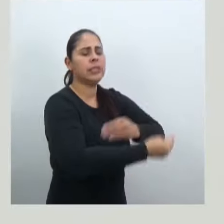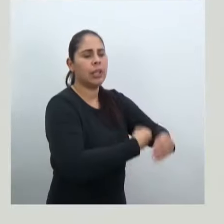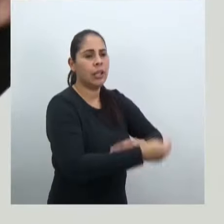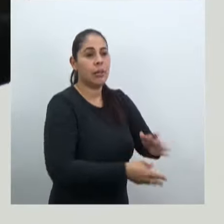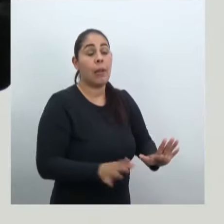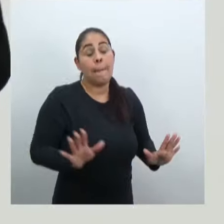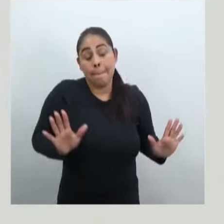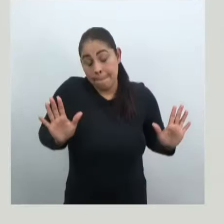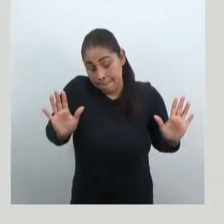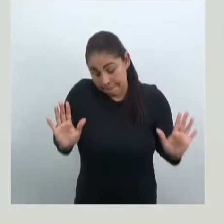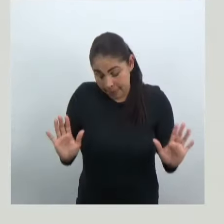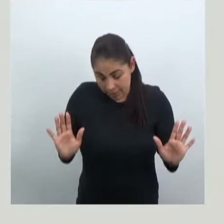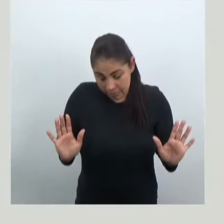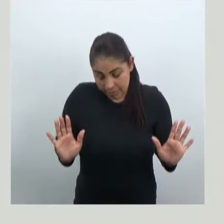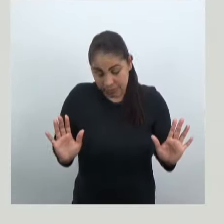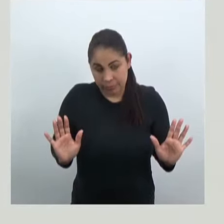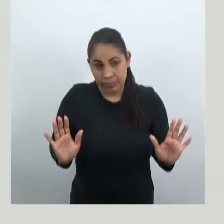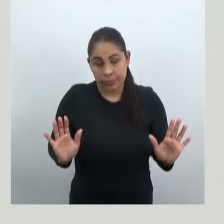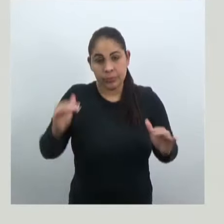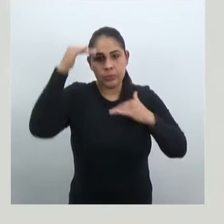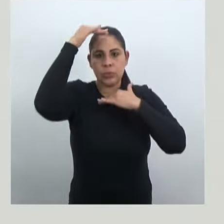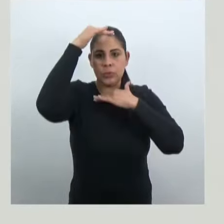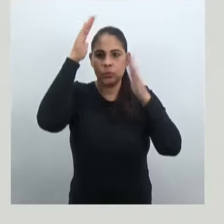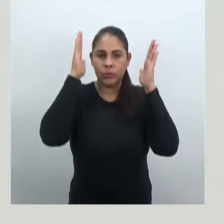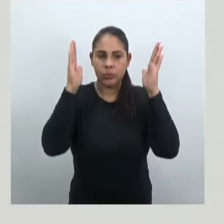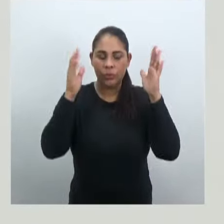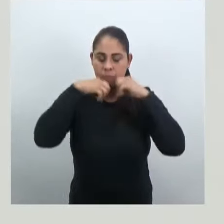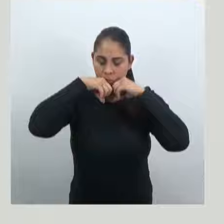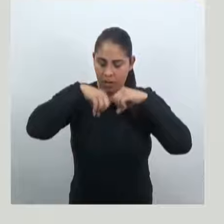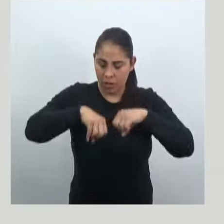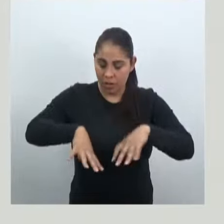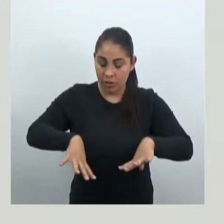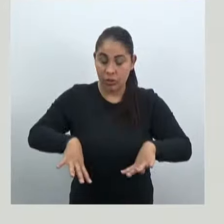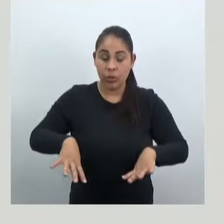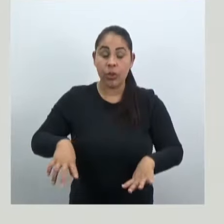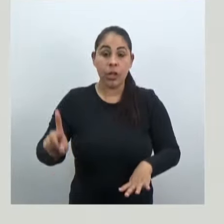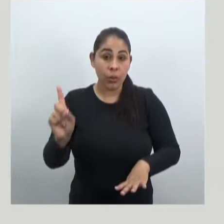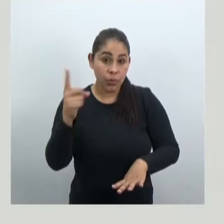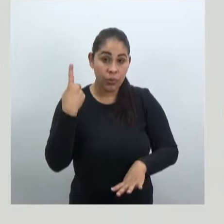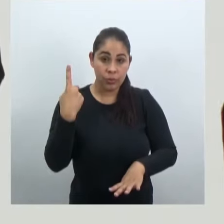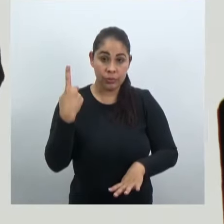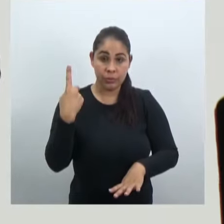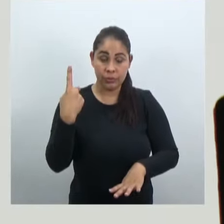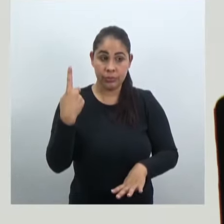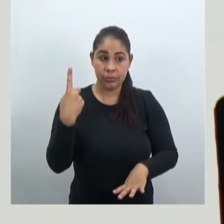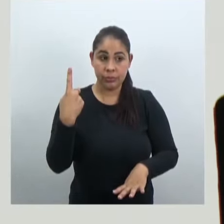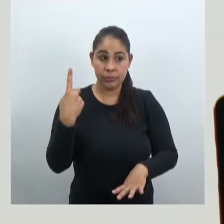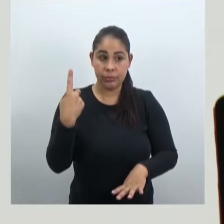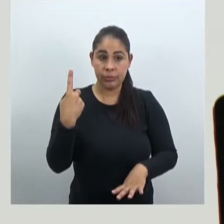ahora quiero que estéis atentos. Hay una parábola, queridos, hay una parábola